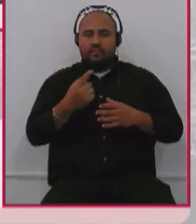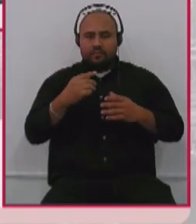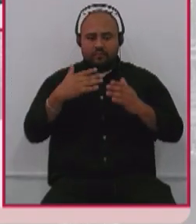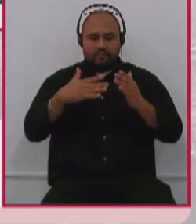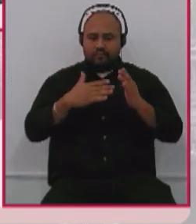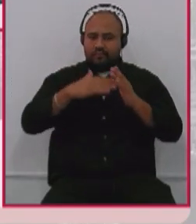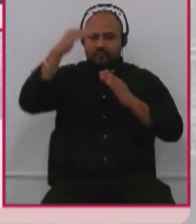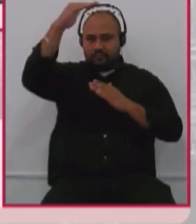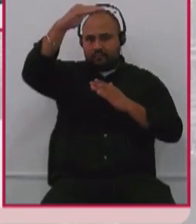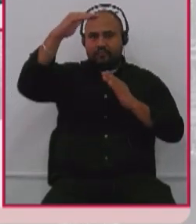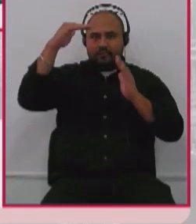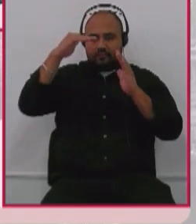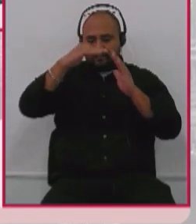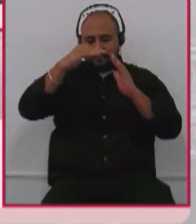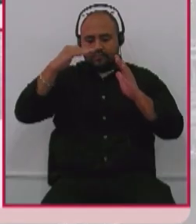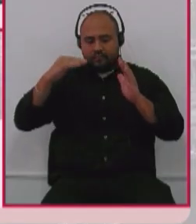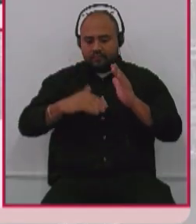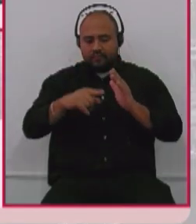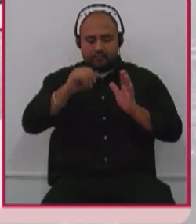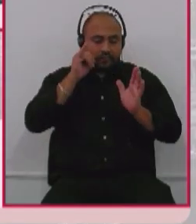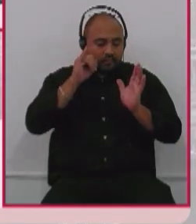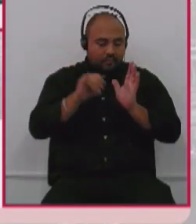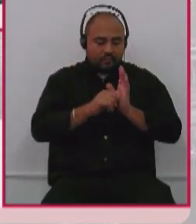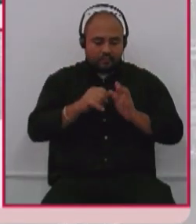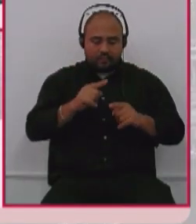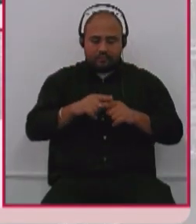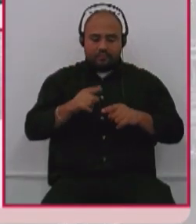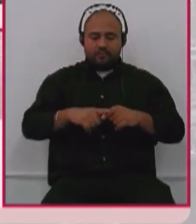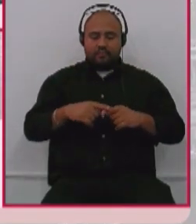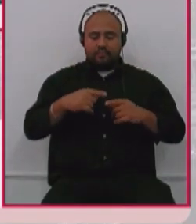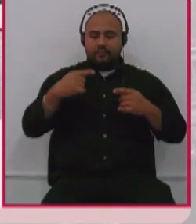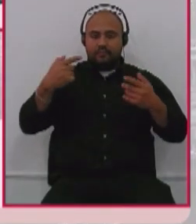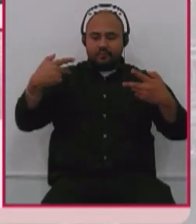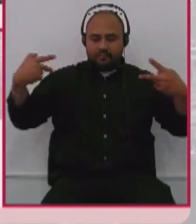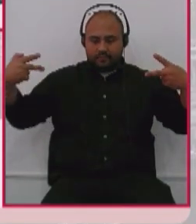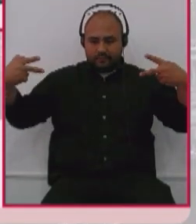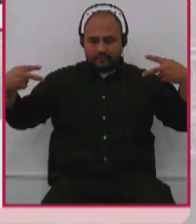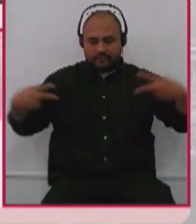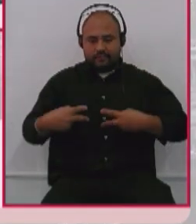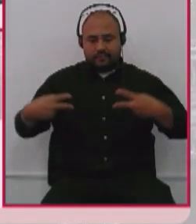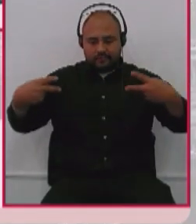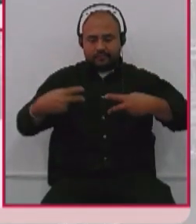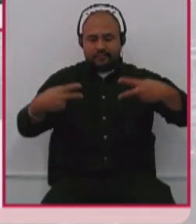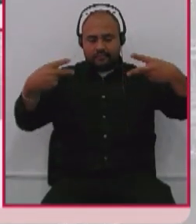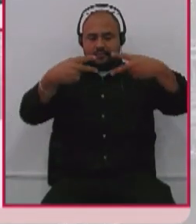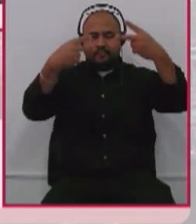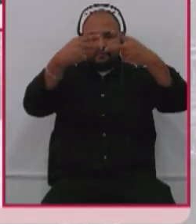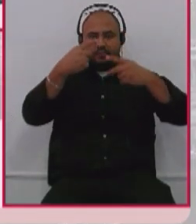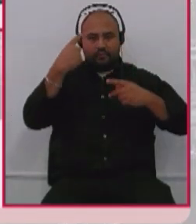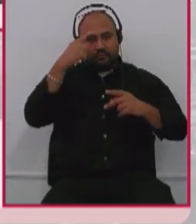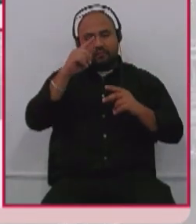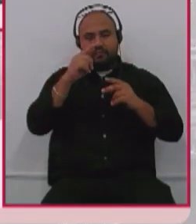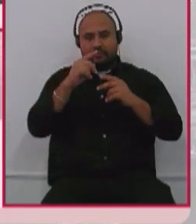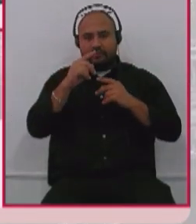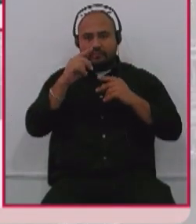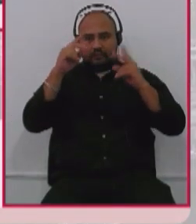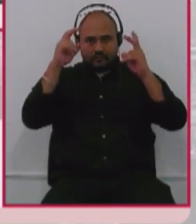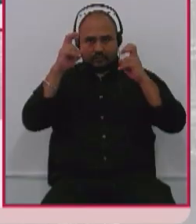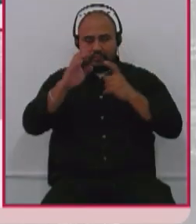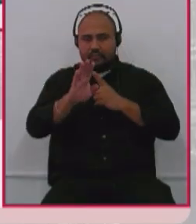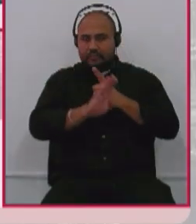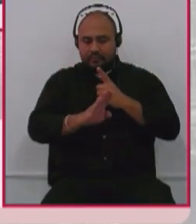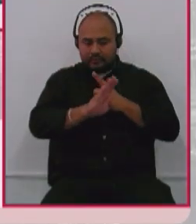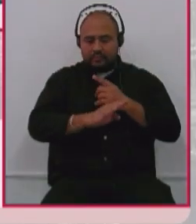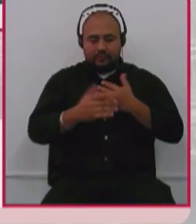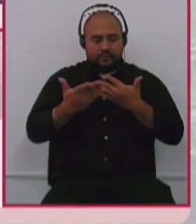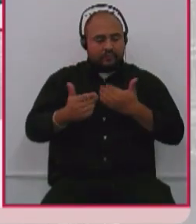superior, inferior, quedan sin inyección, ¿no? Por temas geotécnicos, temas de estabilidad, ¿no? Y por eso es importante iniciar con